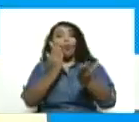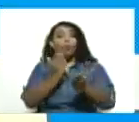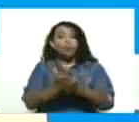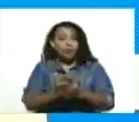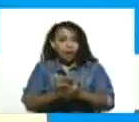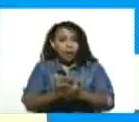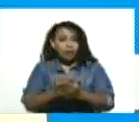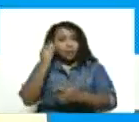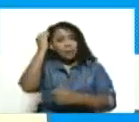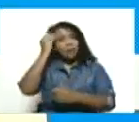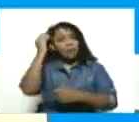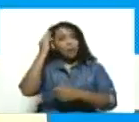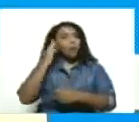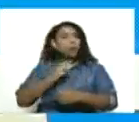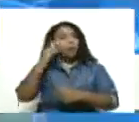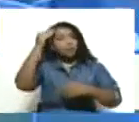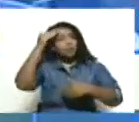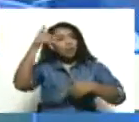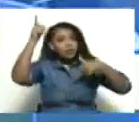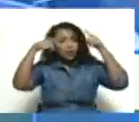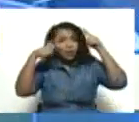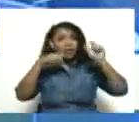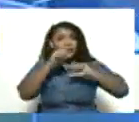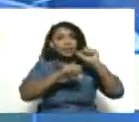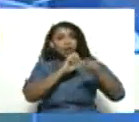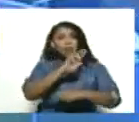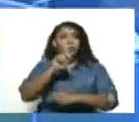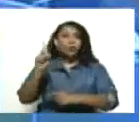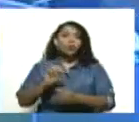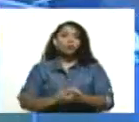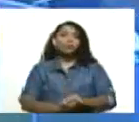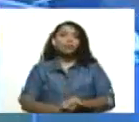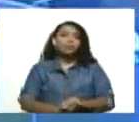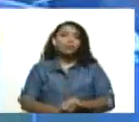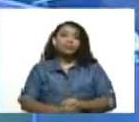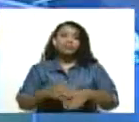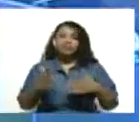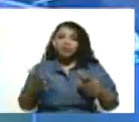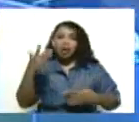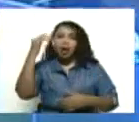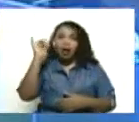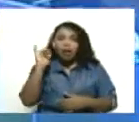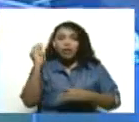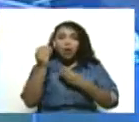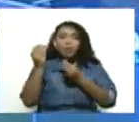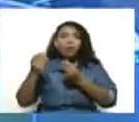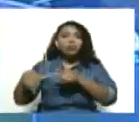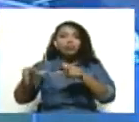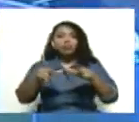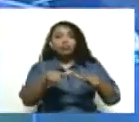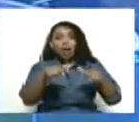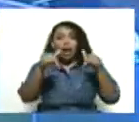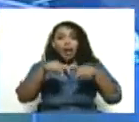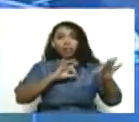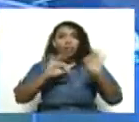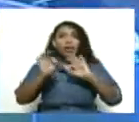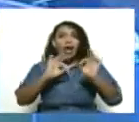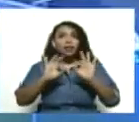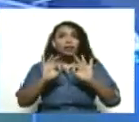crítico al socialismo en El Siglo 21 que tiene como lugar acá el teatro